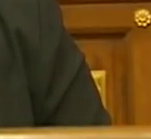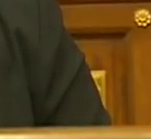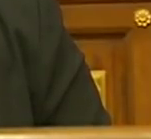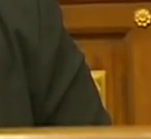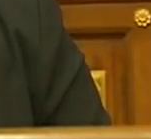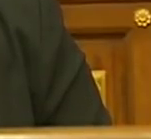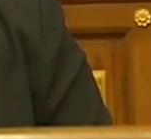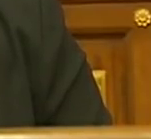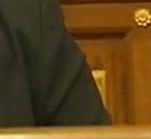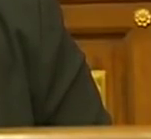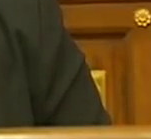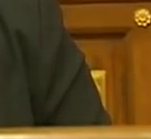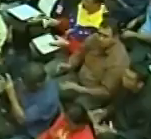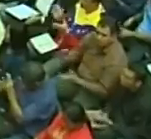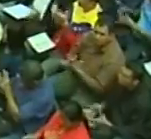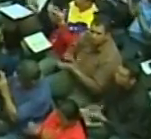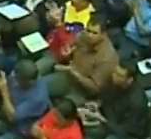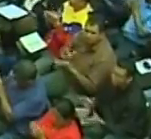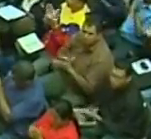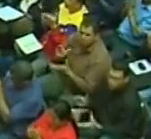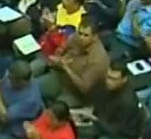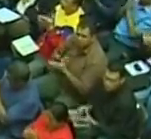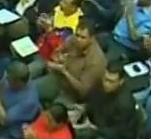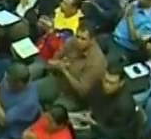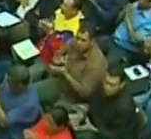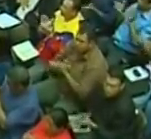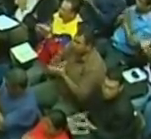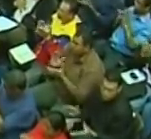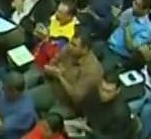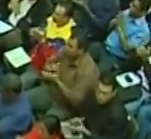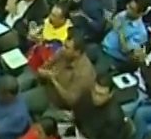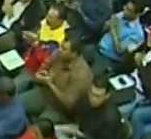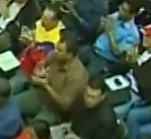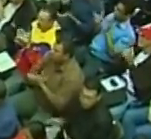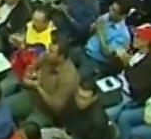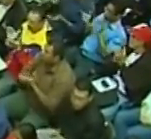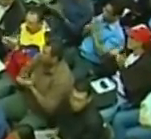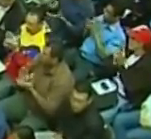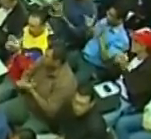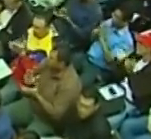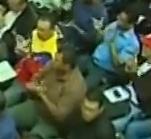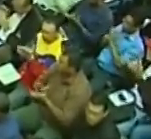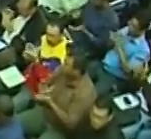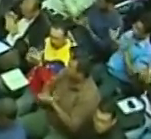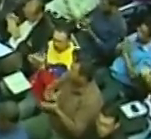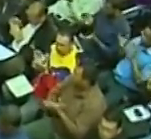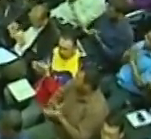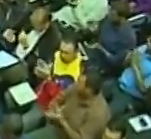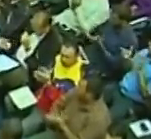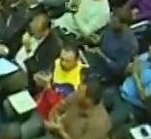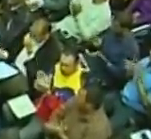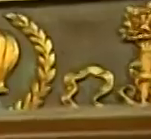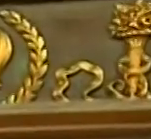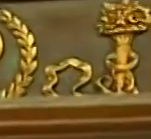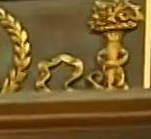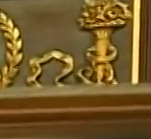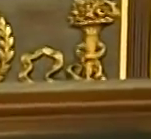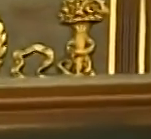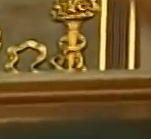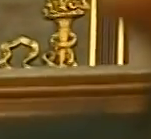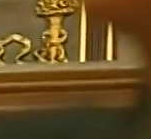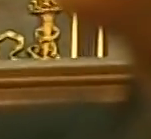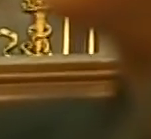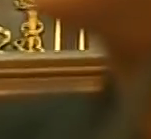sin perjuicio de la responsabilidad civil y disciplinaria por los daños causados.